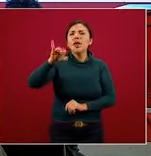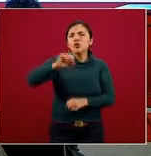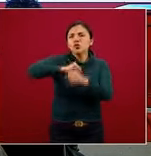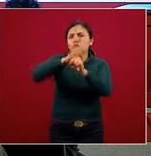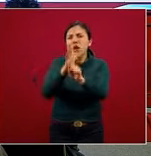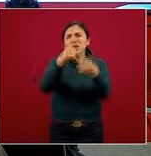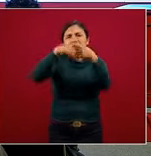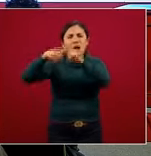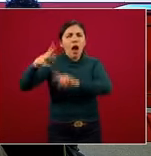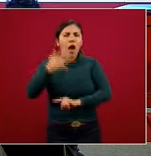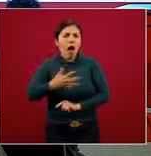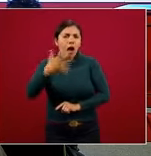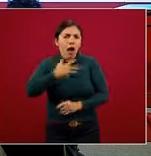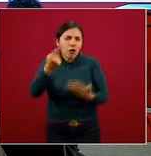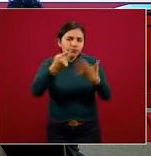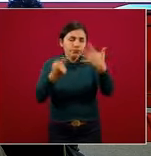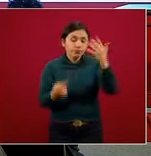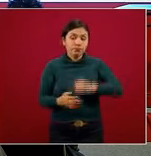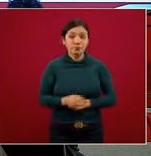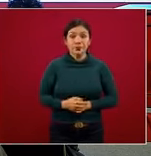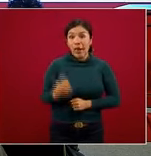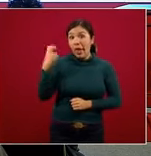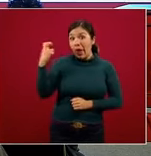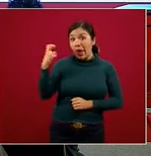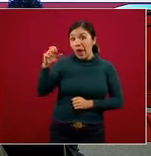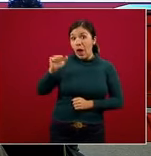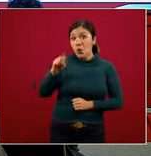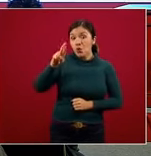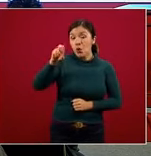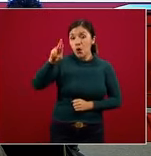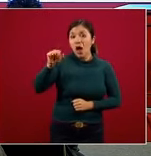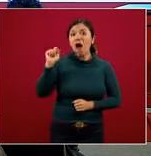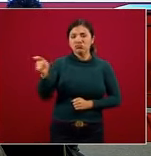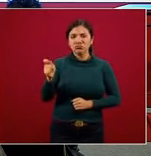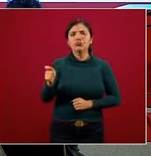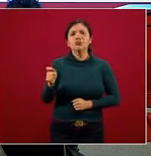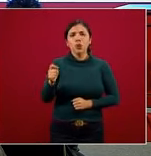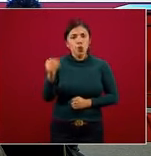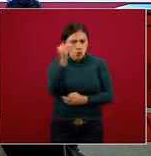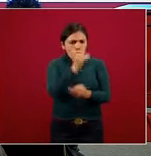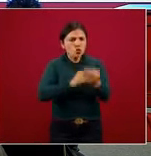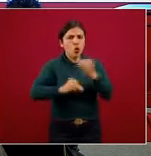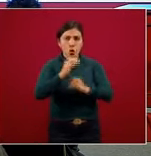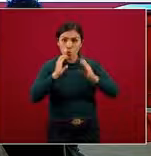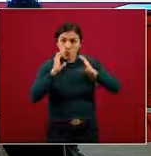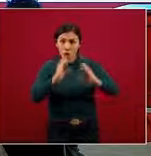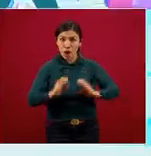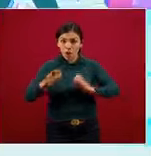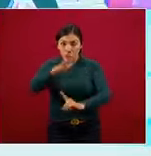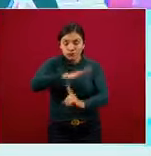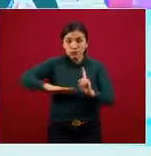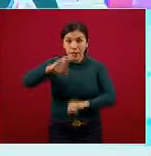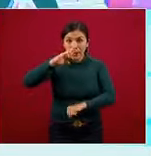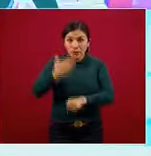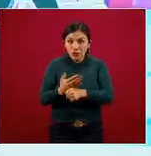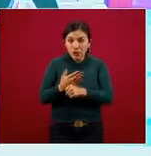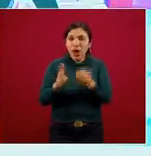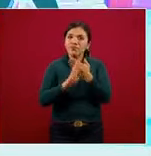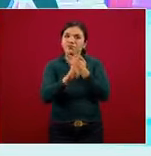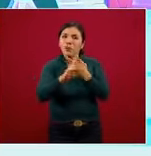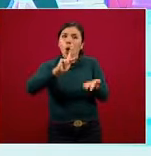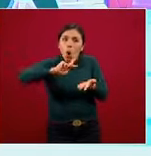virus respiratorios. Aurora, su lema es: entre todos evitamos el rebrote, ¿sí? Ya vamos a